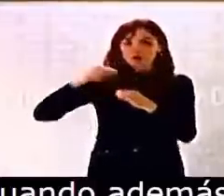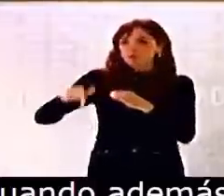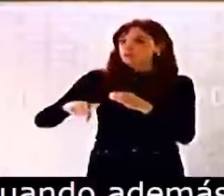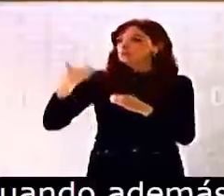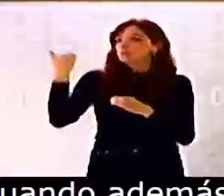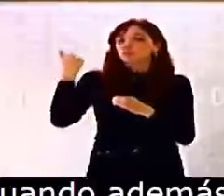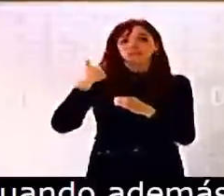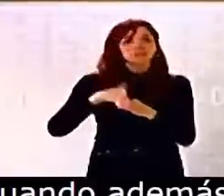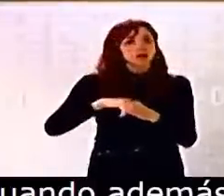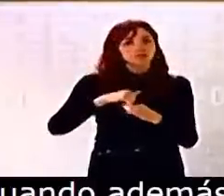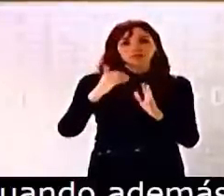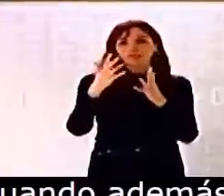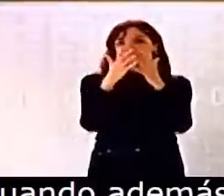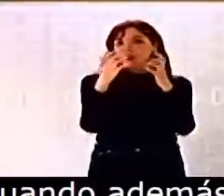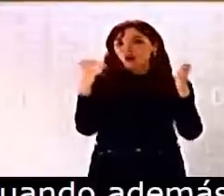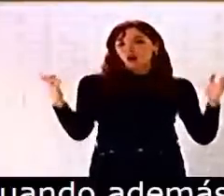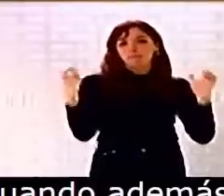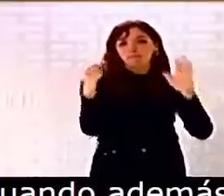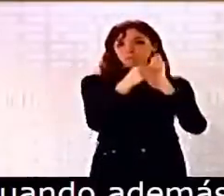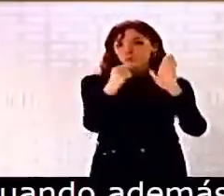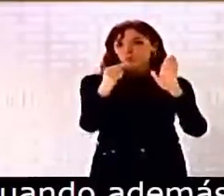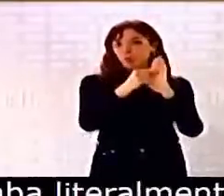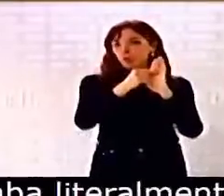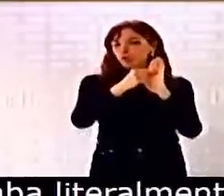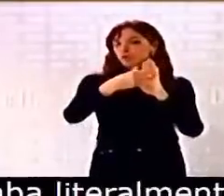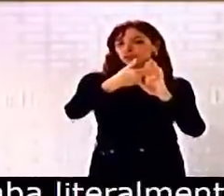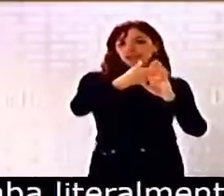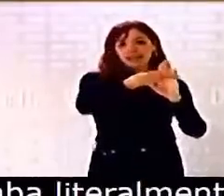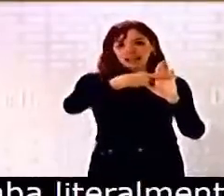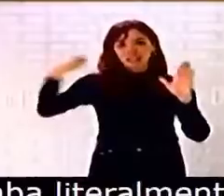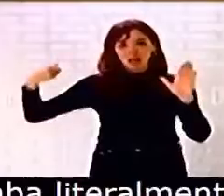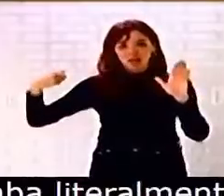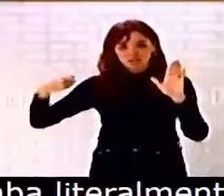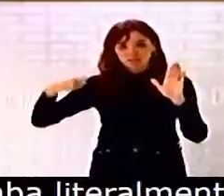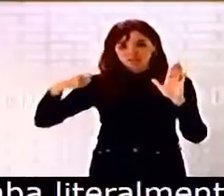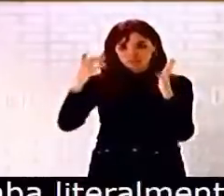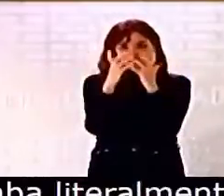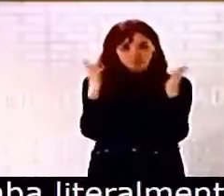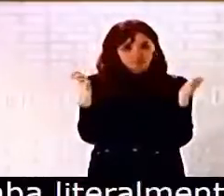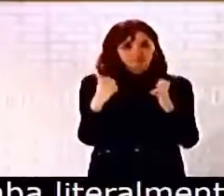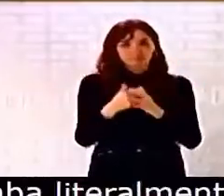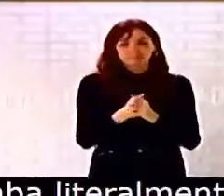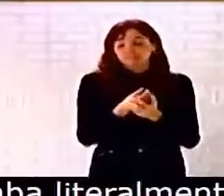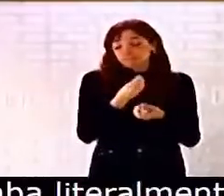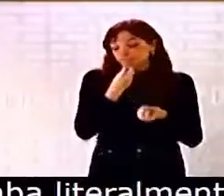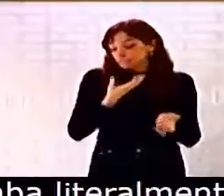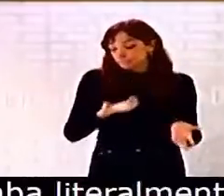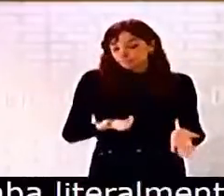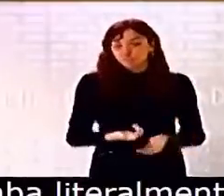quitaba literalmente ese final del apartado. En fin,